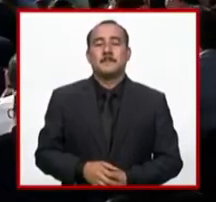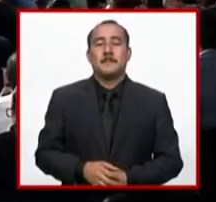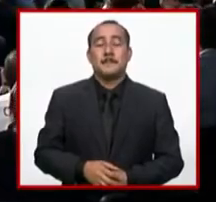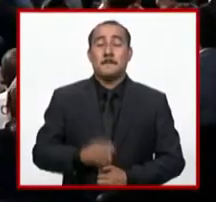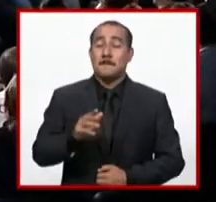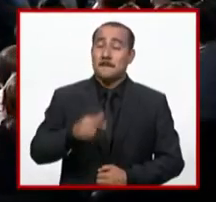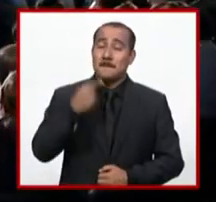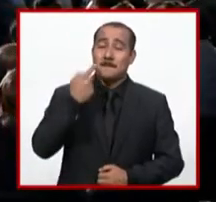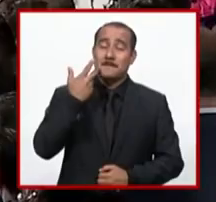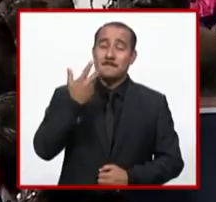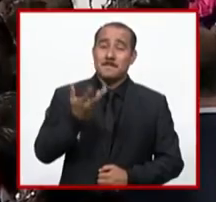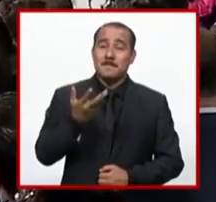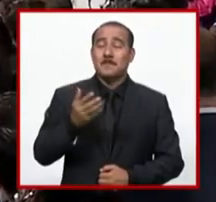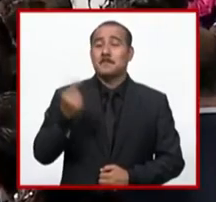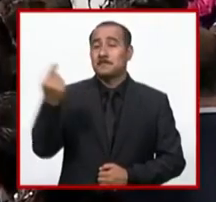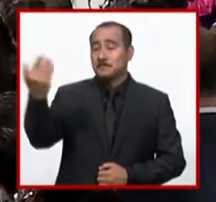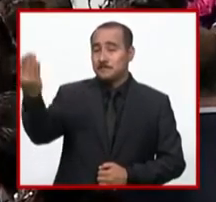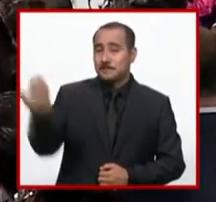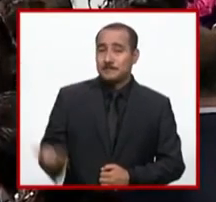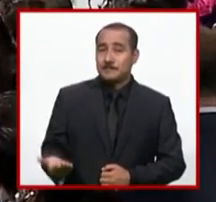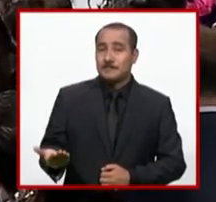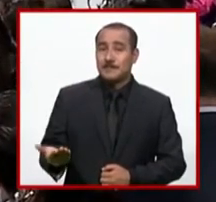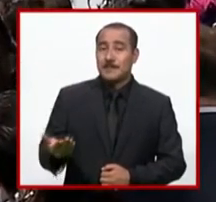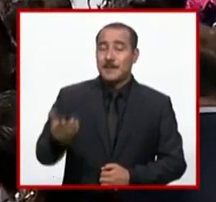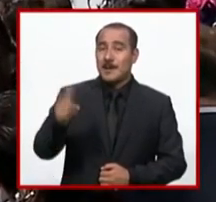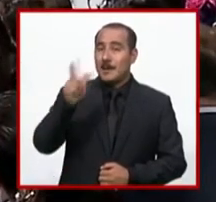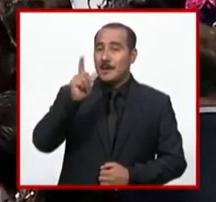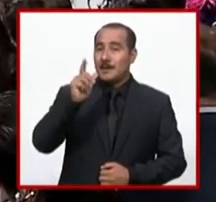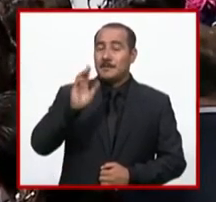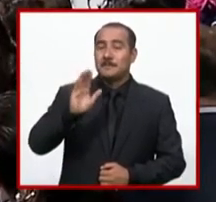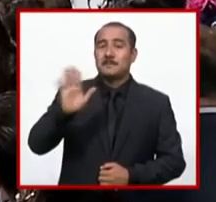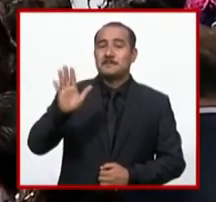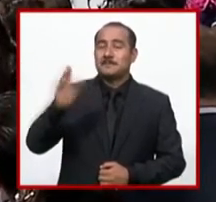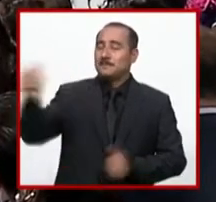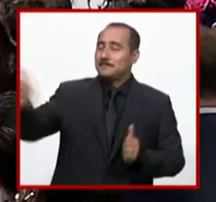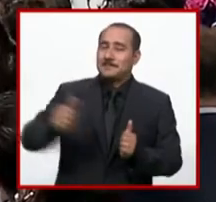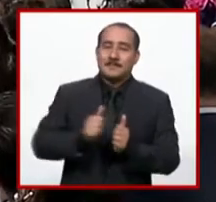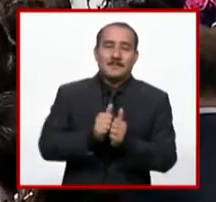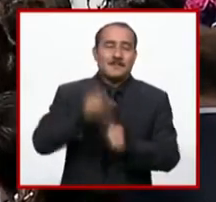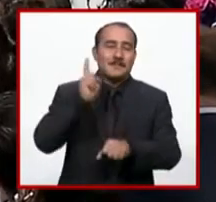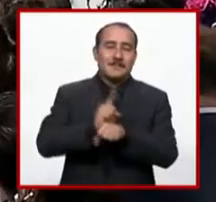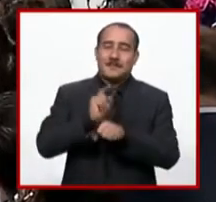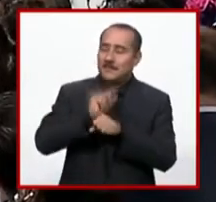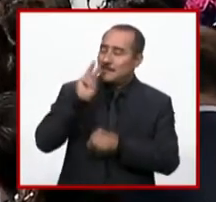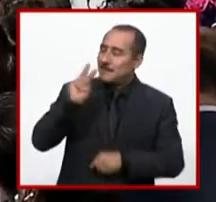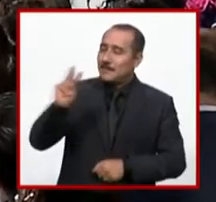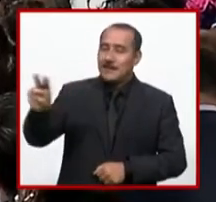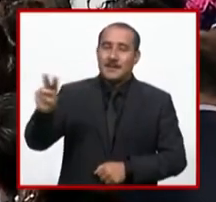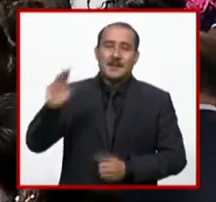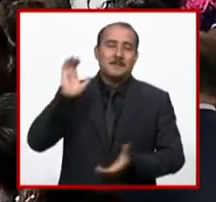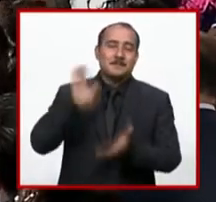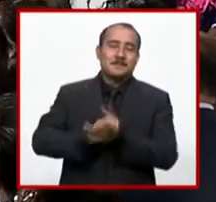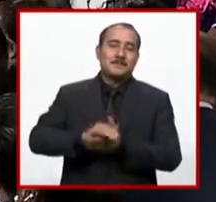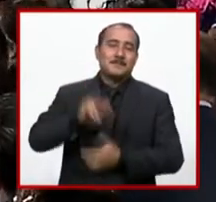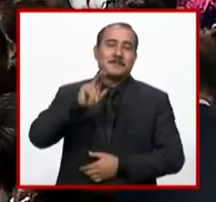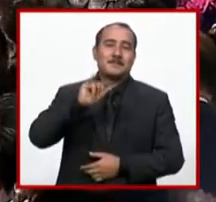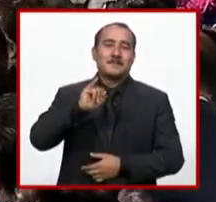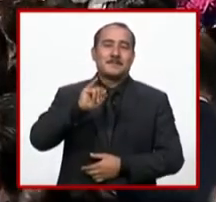a quien, pues, es la luz de mi vida todos los días que me levanto, mi esposa